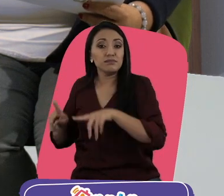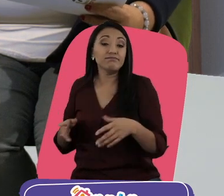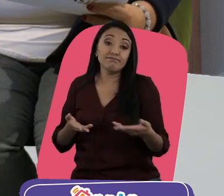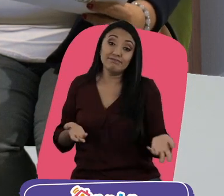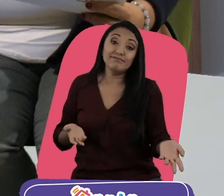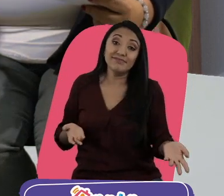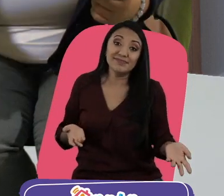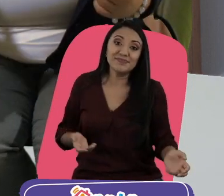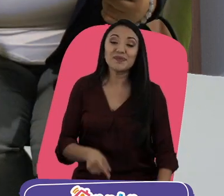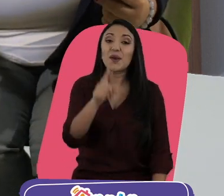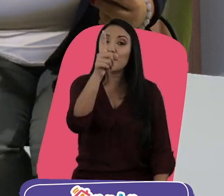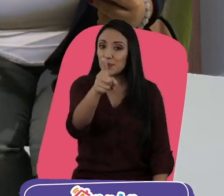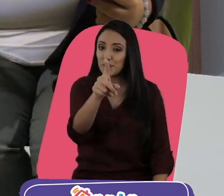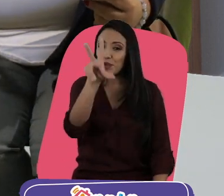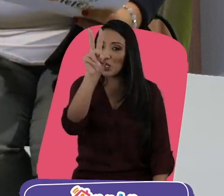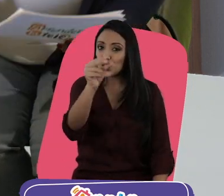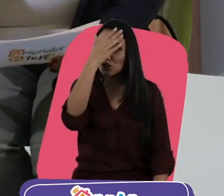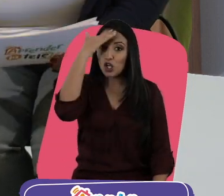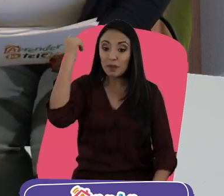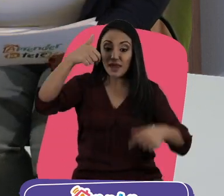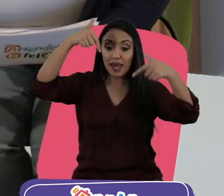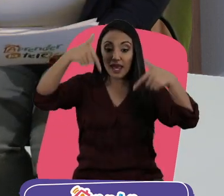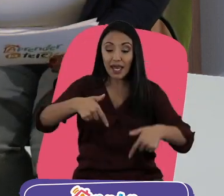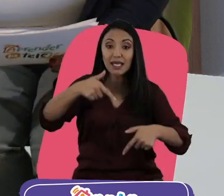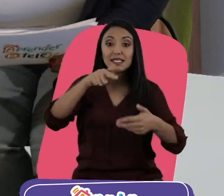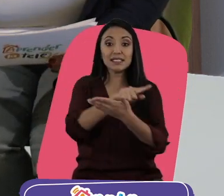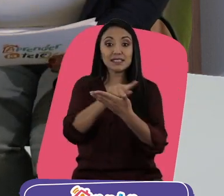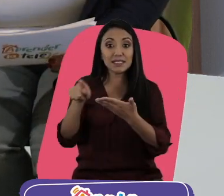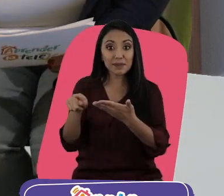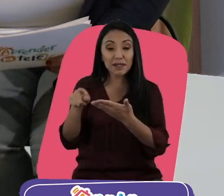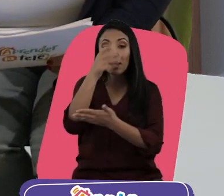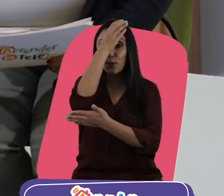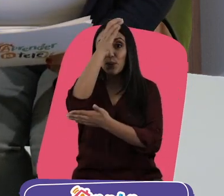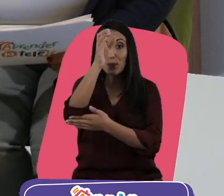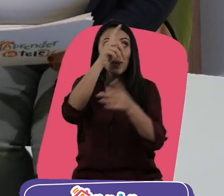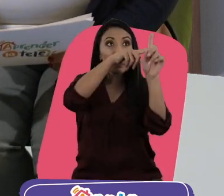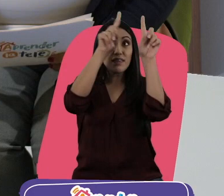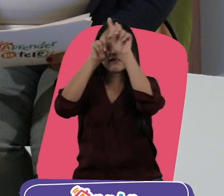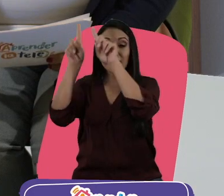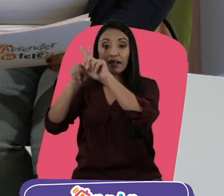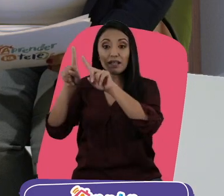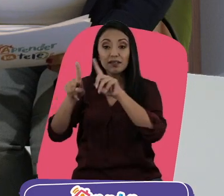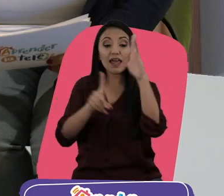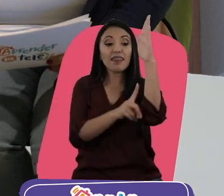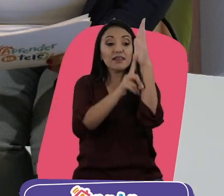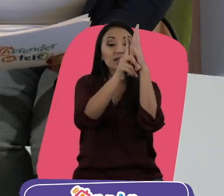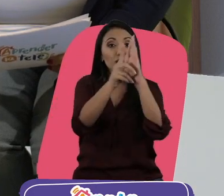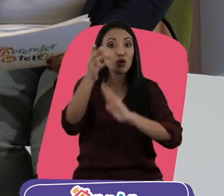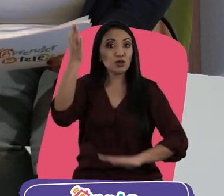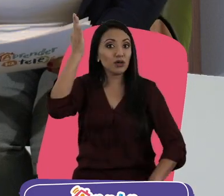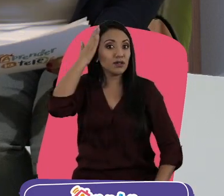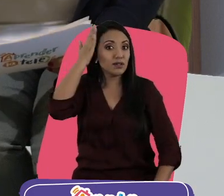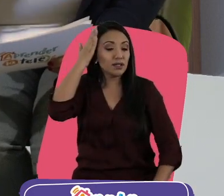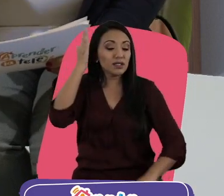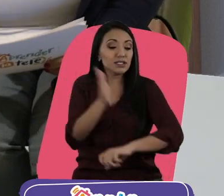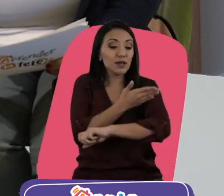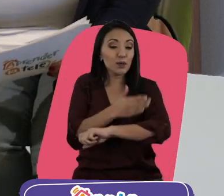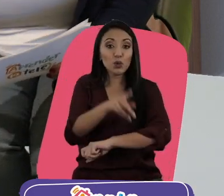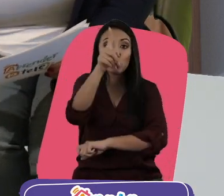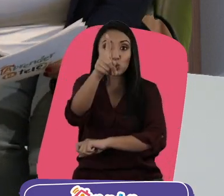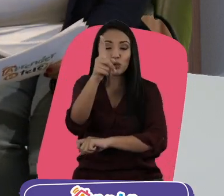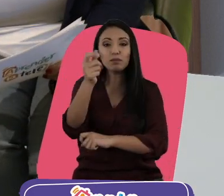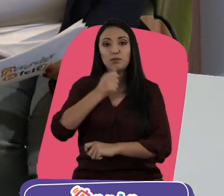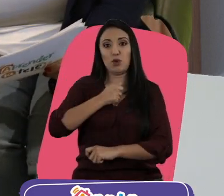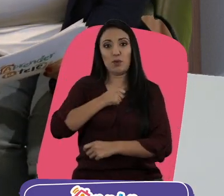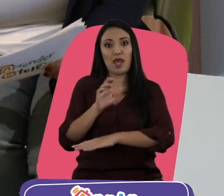un pasillo. Uh-huh. No se olvide, la Semana de la Interculturalidad, el desarrollo de tu inteligencia musical, la creación de